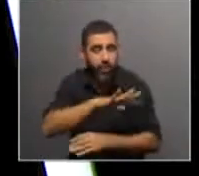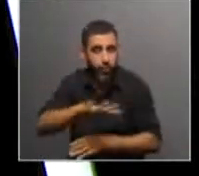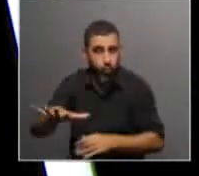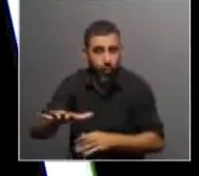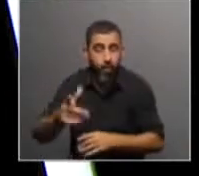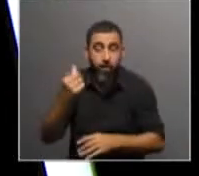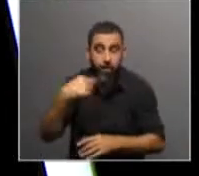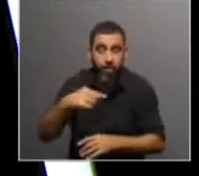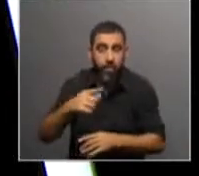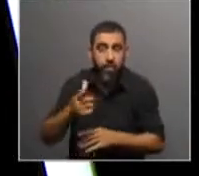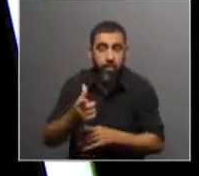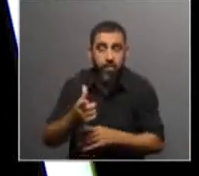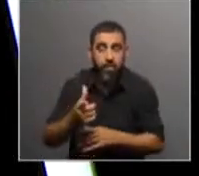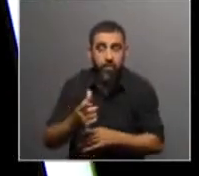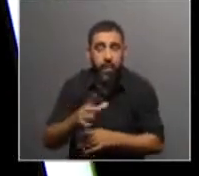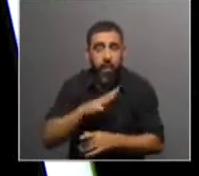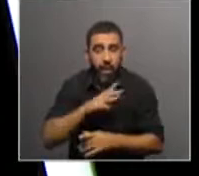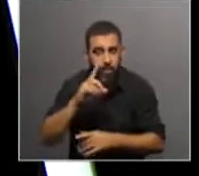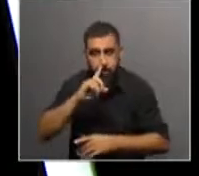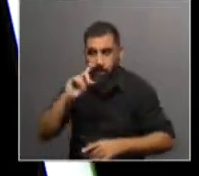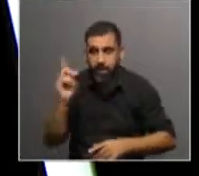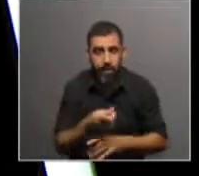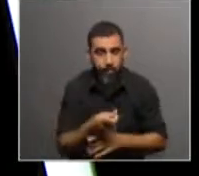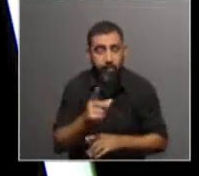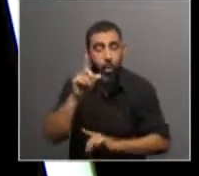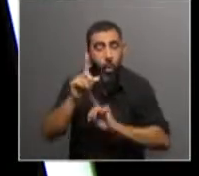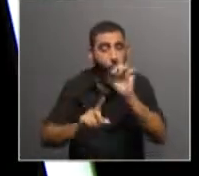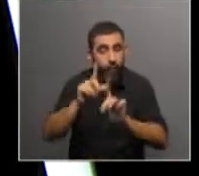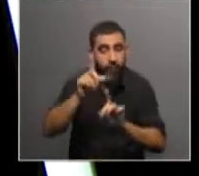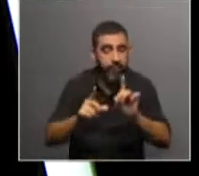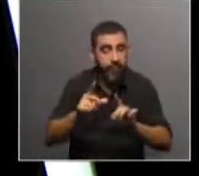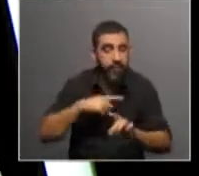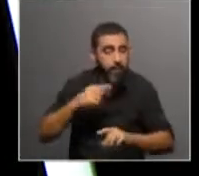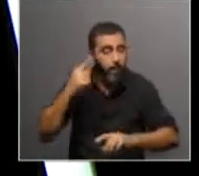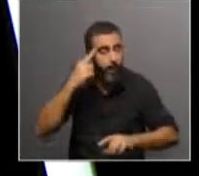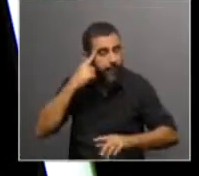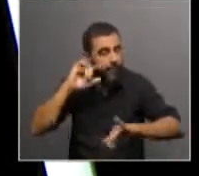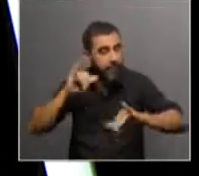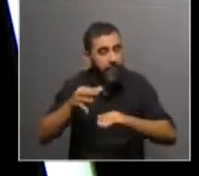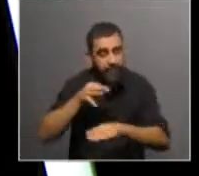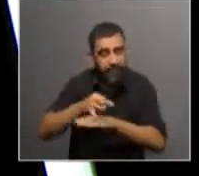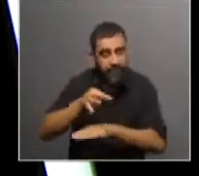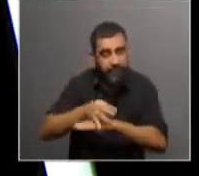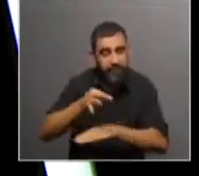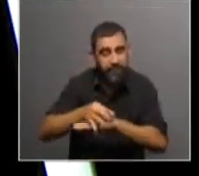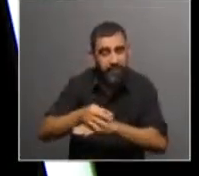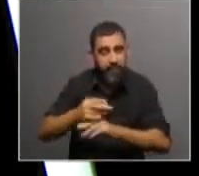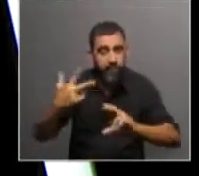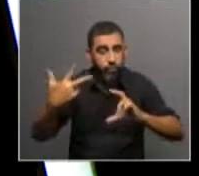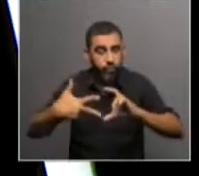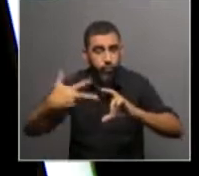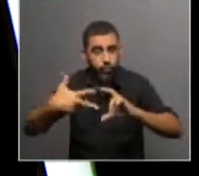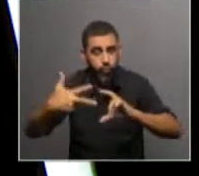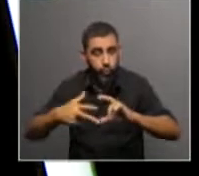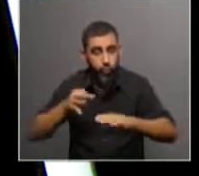que se enfrentó a una aceleración. Es una universidad que ya viene pensando en la enseñanza a través de lo virtual,